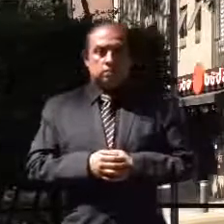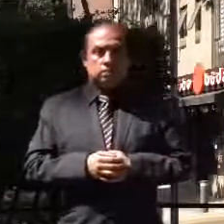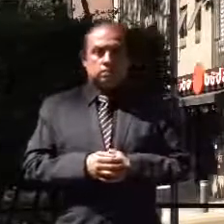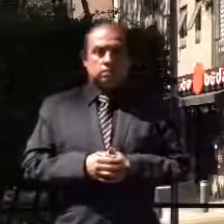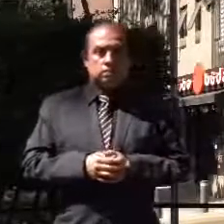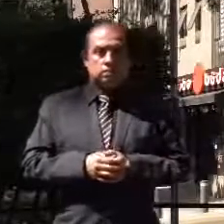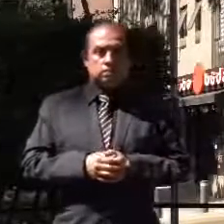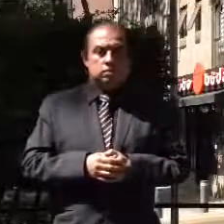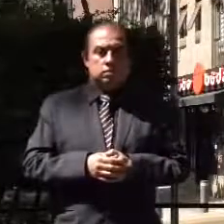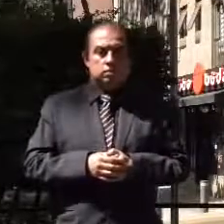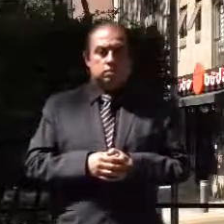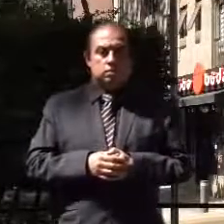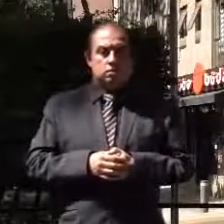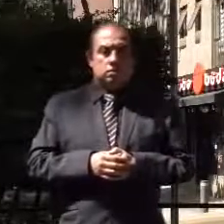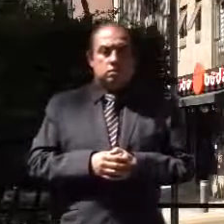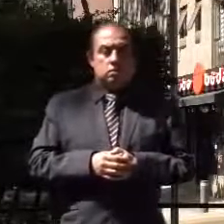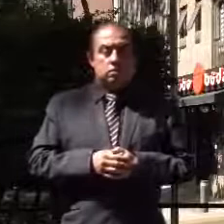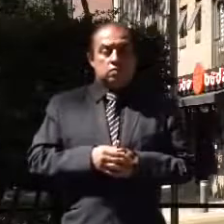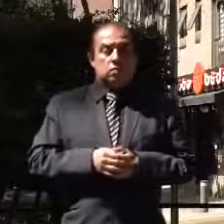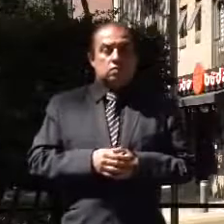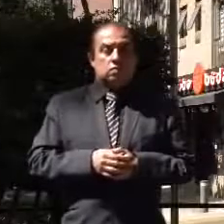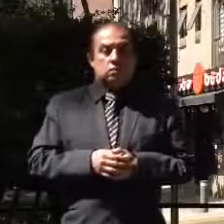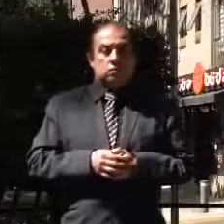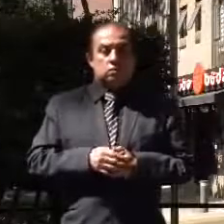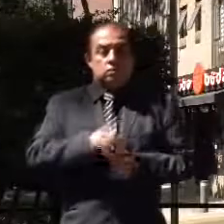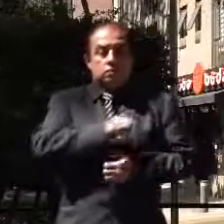En especial hemos